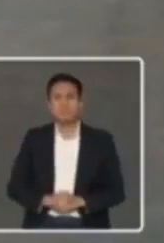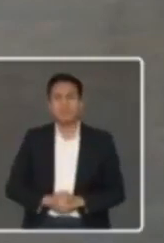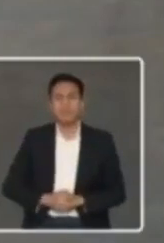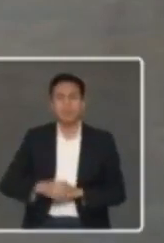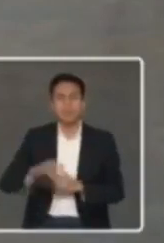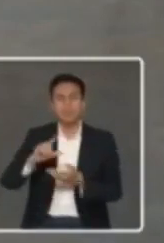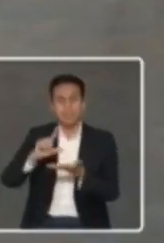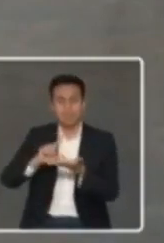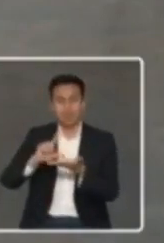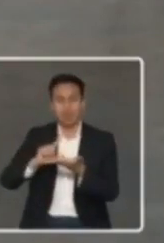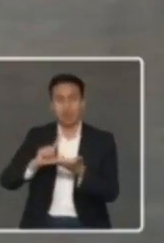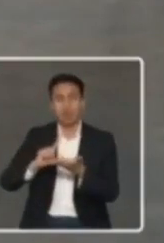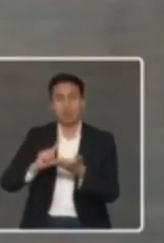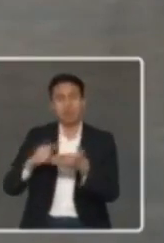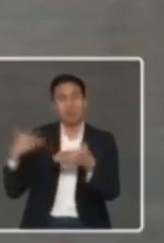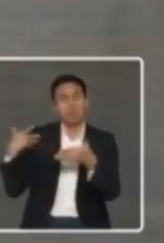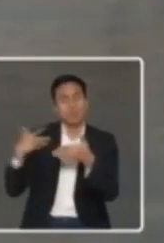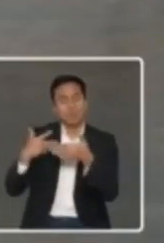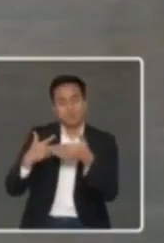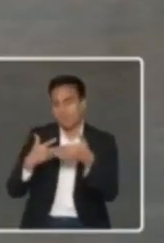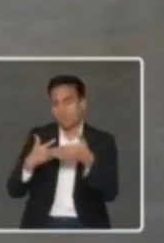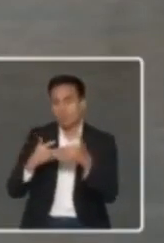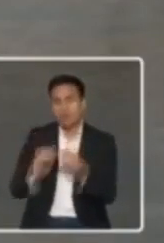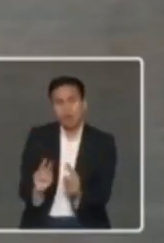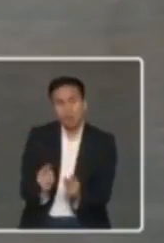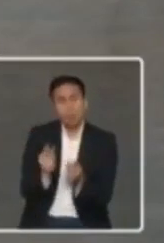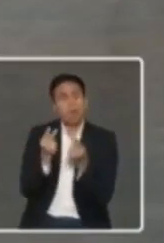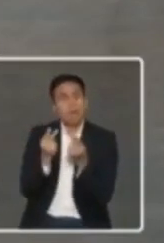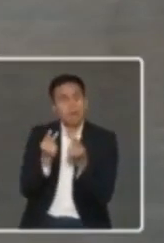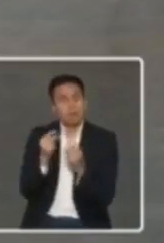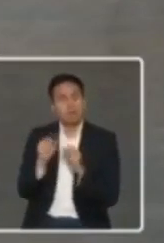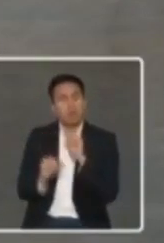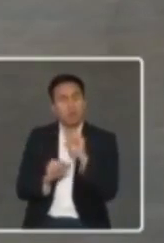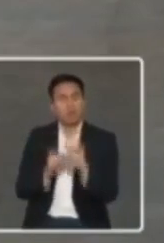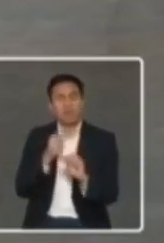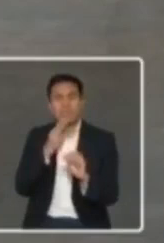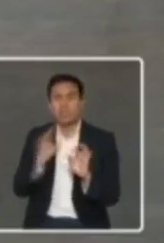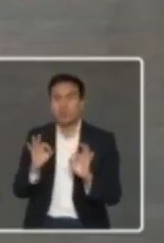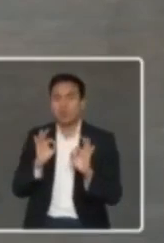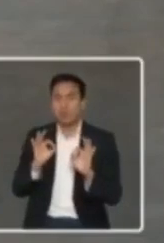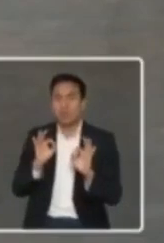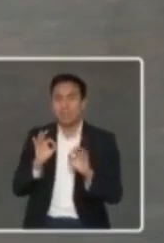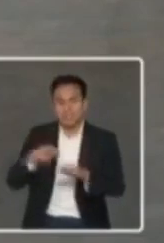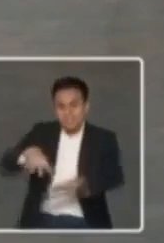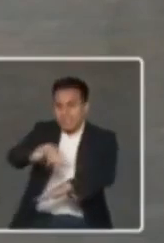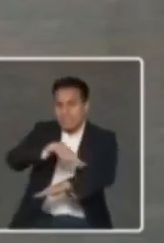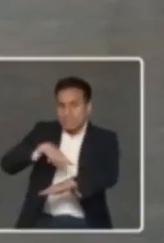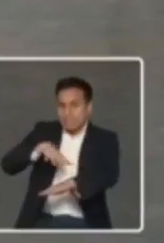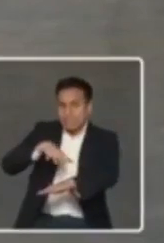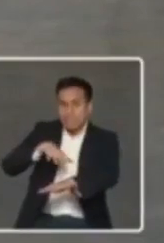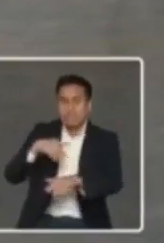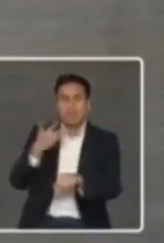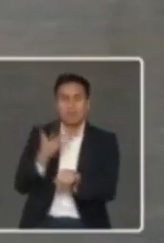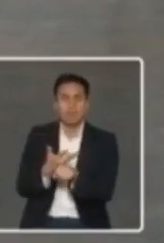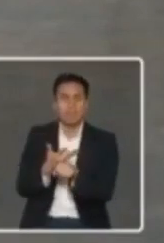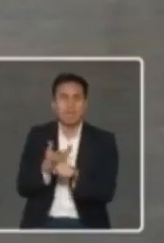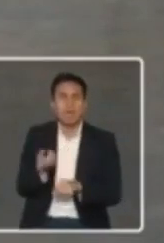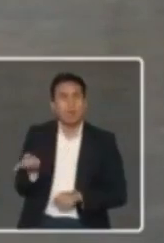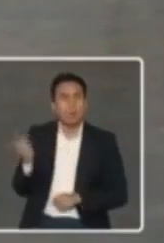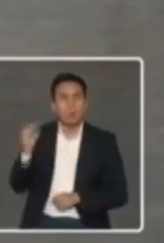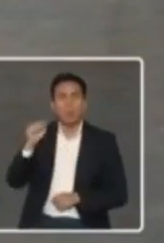un sector que en el último tiempo había empezado a recuperar parte de su vida más normal. Había